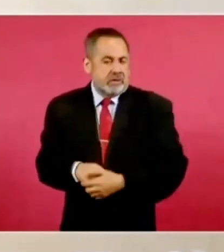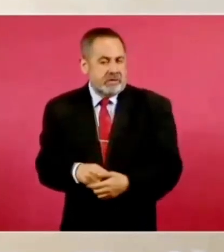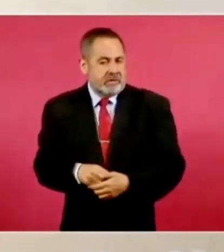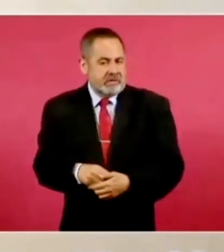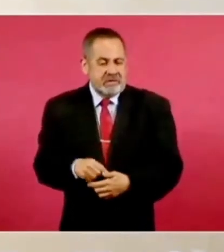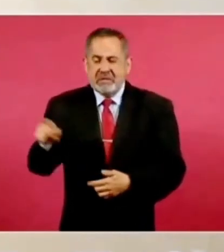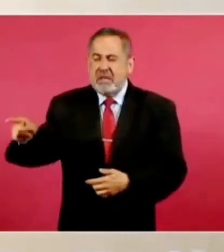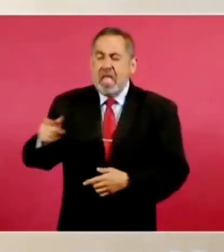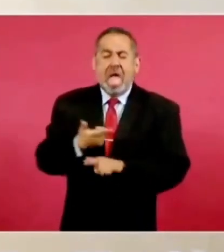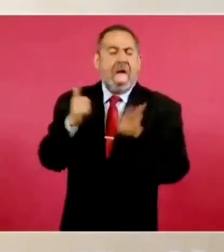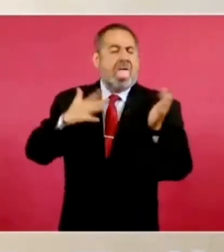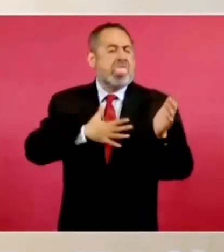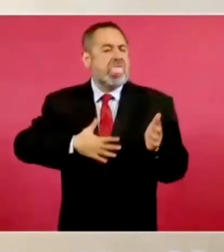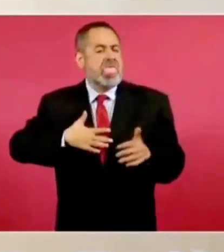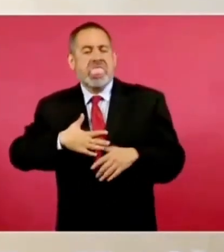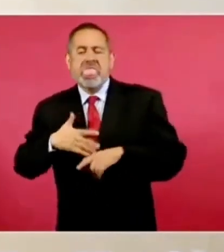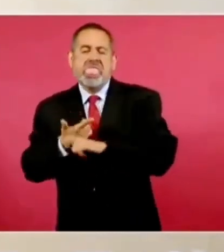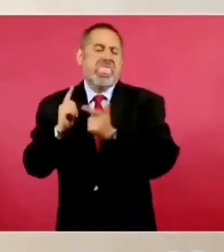liberticida,